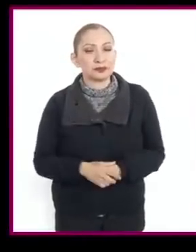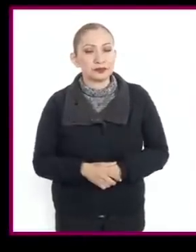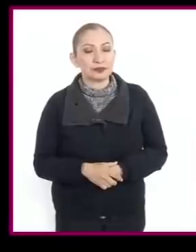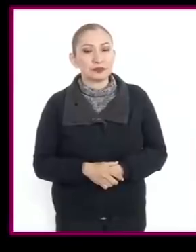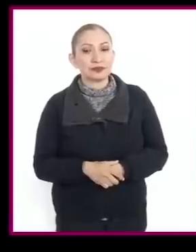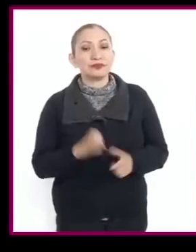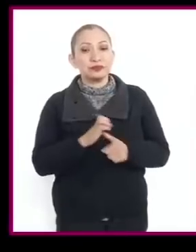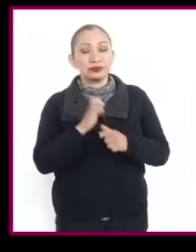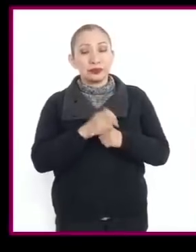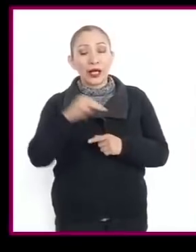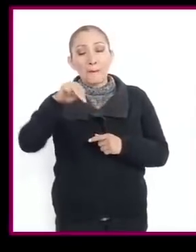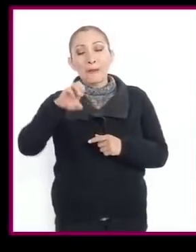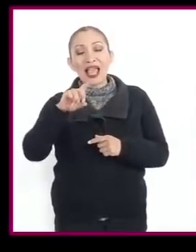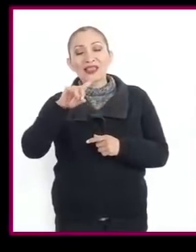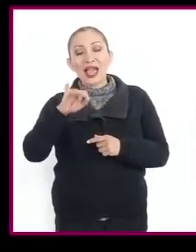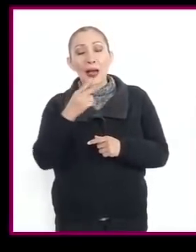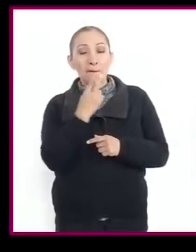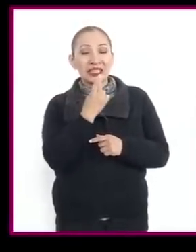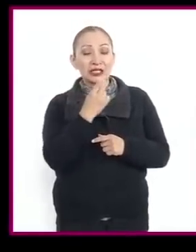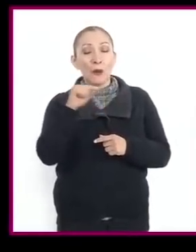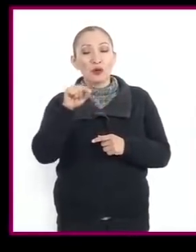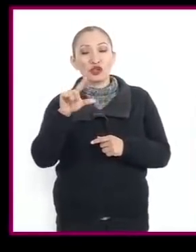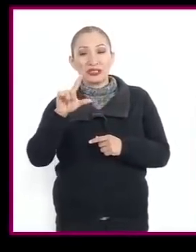25.75. Así que la media es